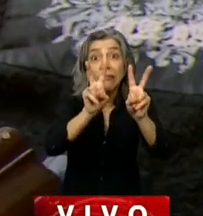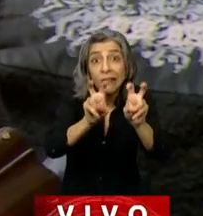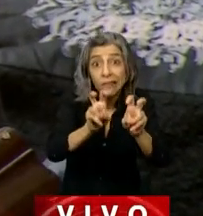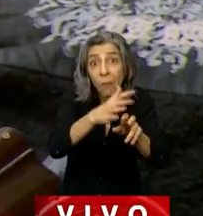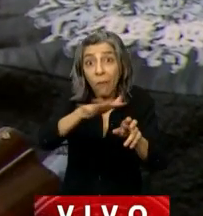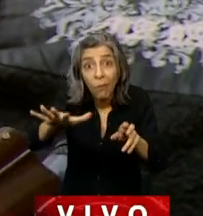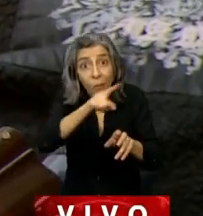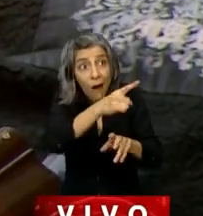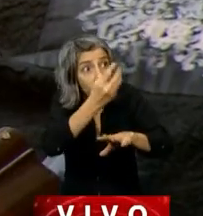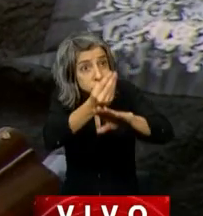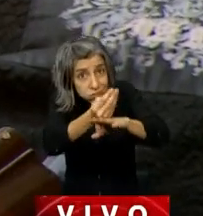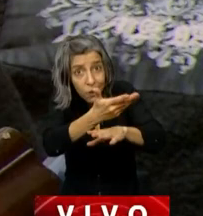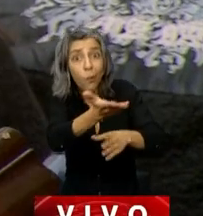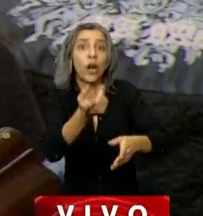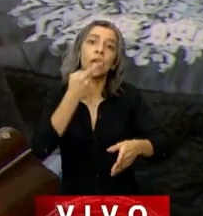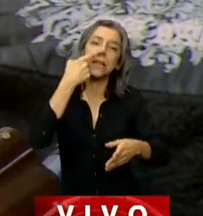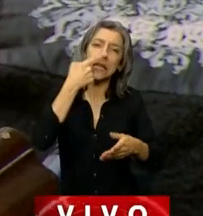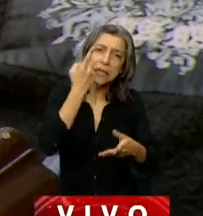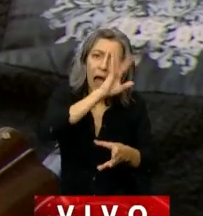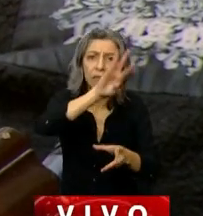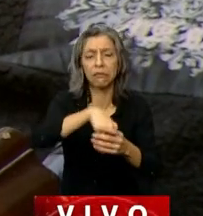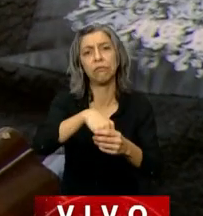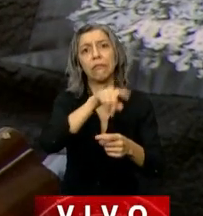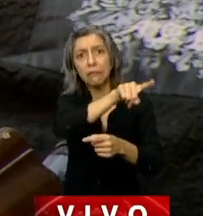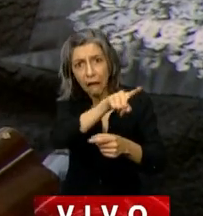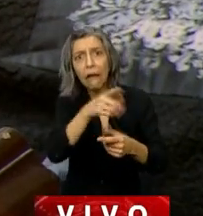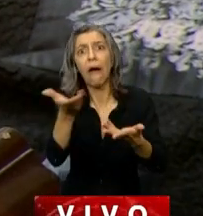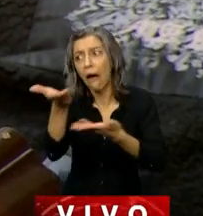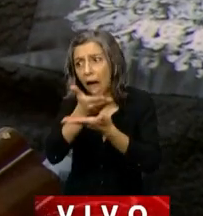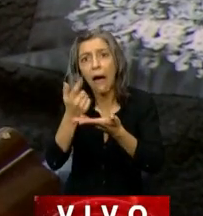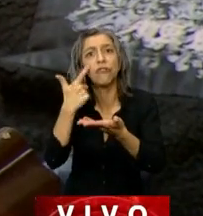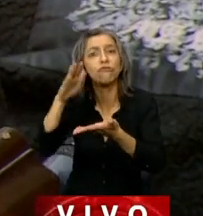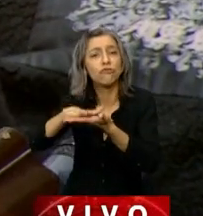muy interesante, muy interesante.